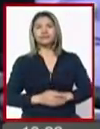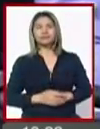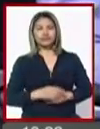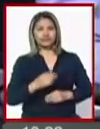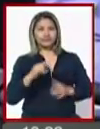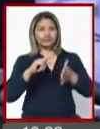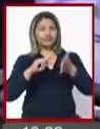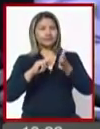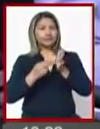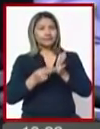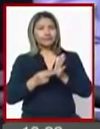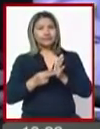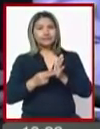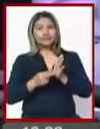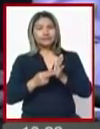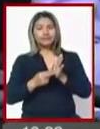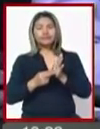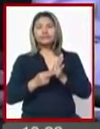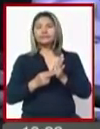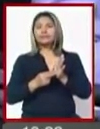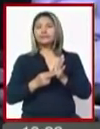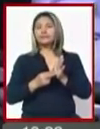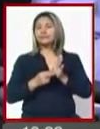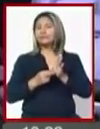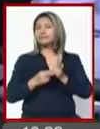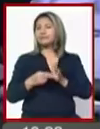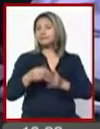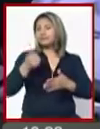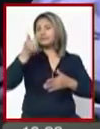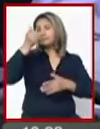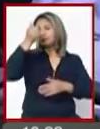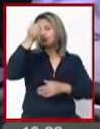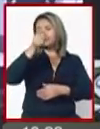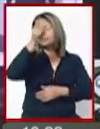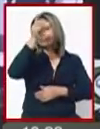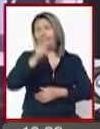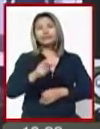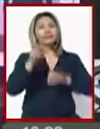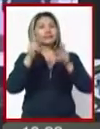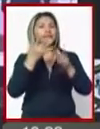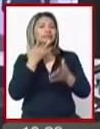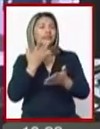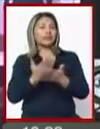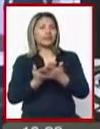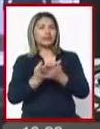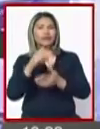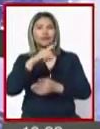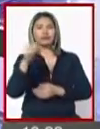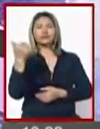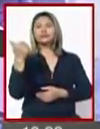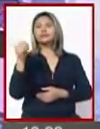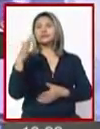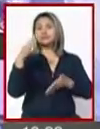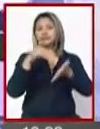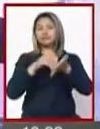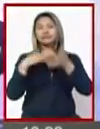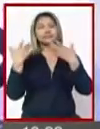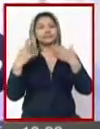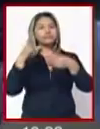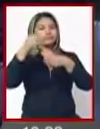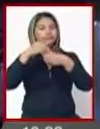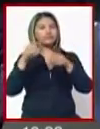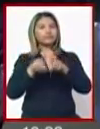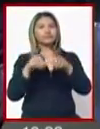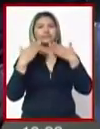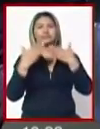Son componentes singulares propios de cada persona. En la prueba piloto, más de 110.000 personas ya fueron